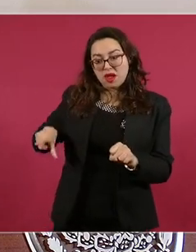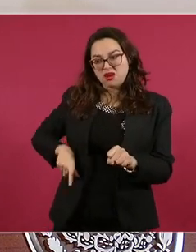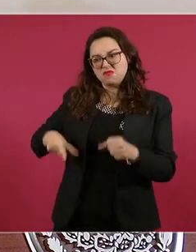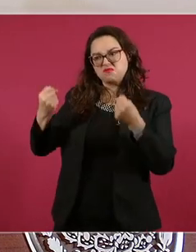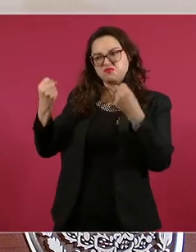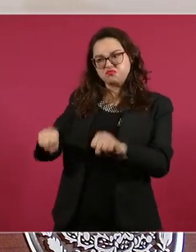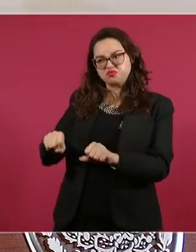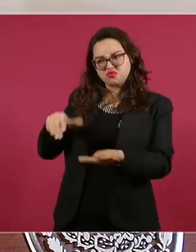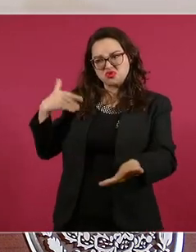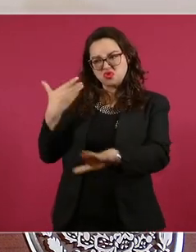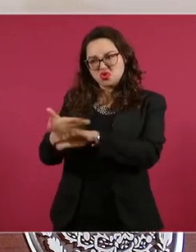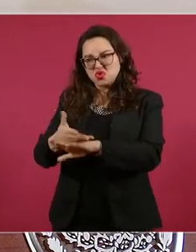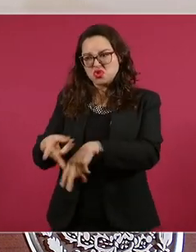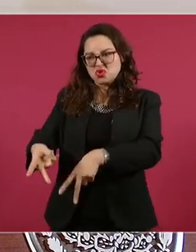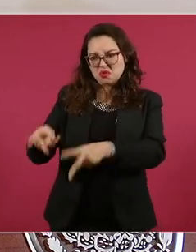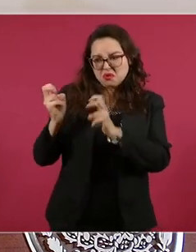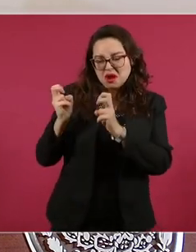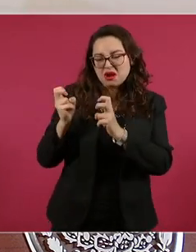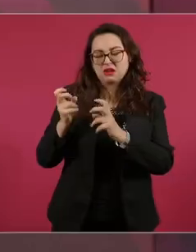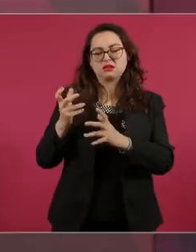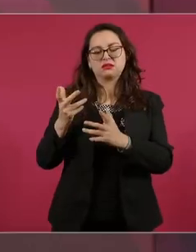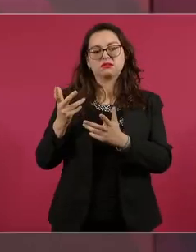explotar, para robar, para saquear,